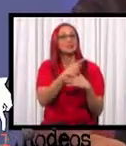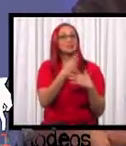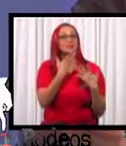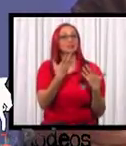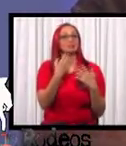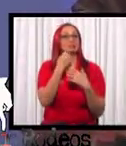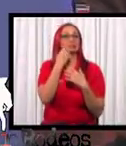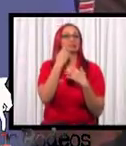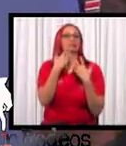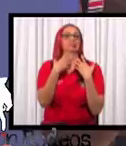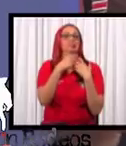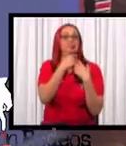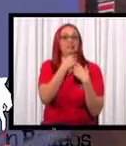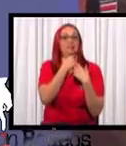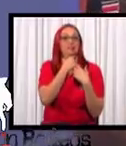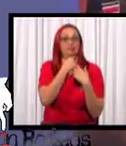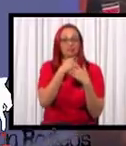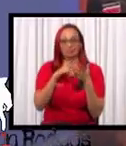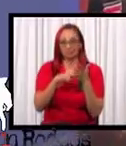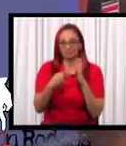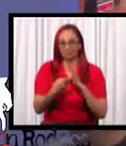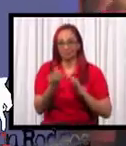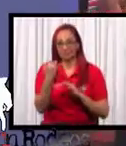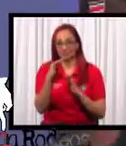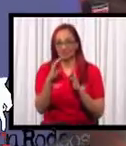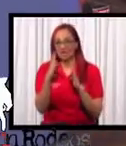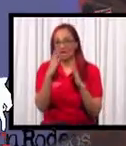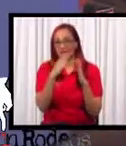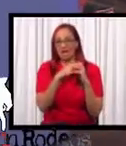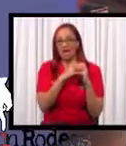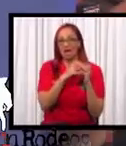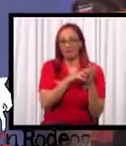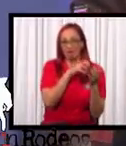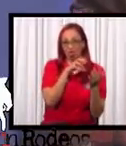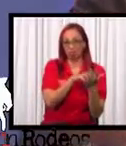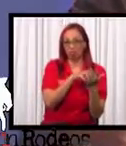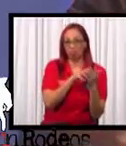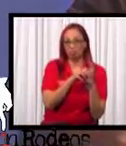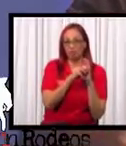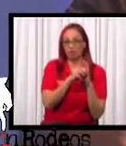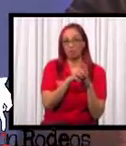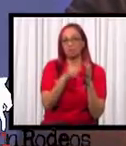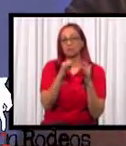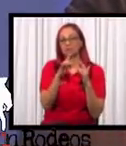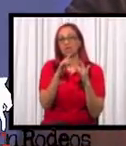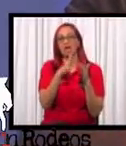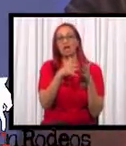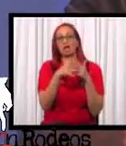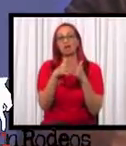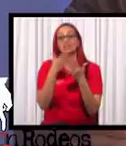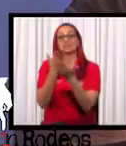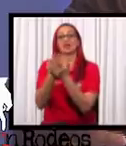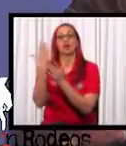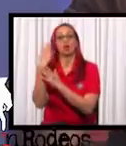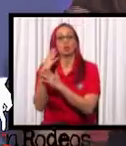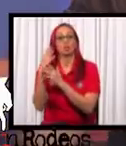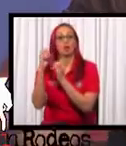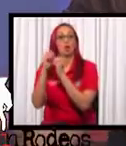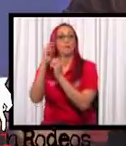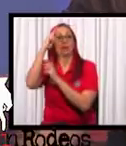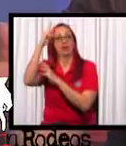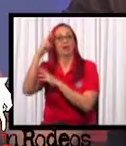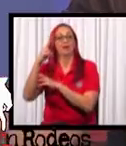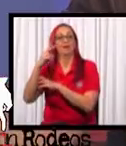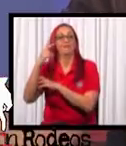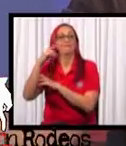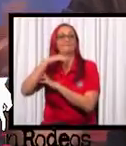esto? Pues si hay arroz, que por ejemplo Estados Unidos, que llega a Colombia o a México, fácilmente esos arroces